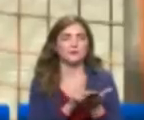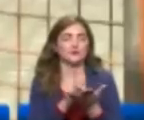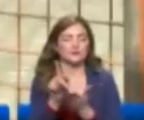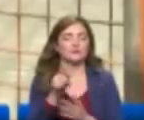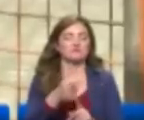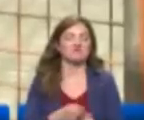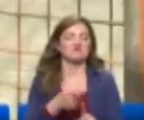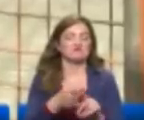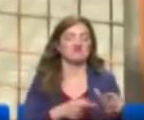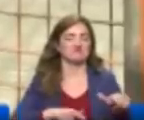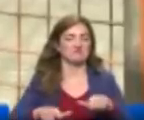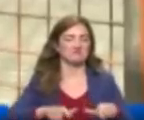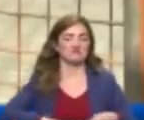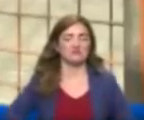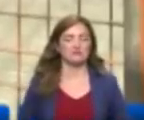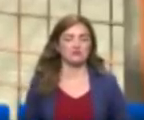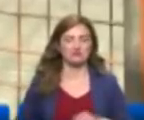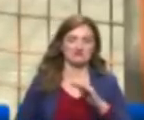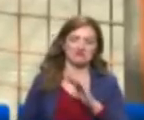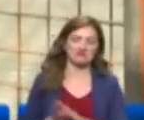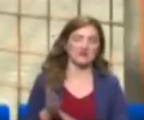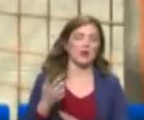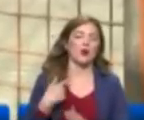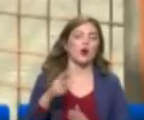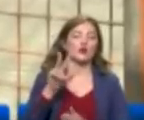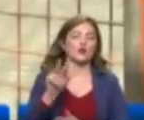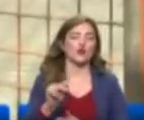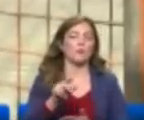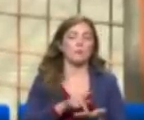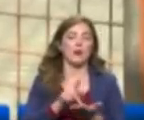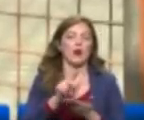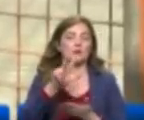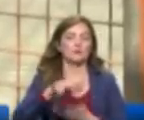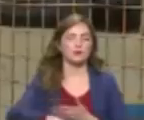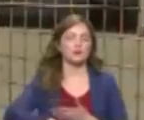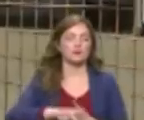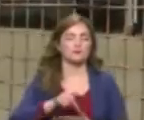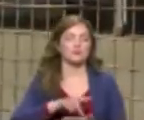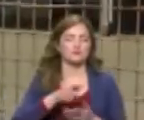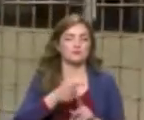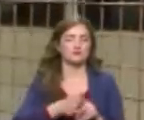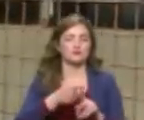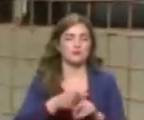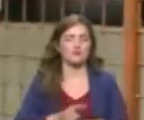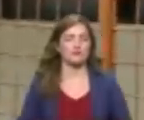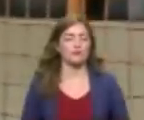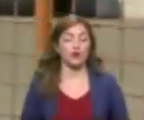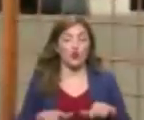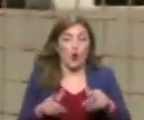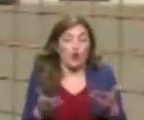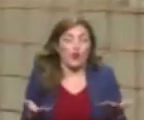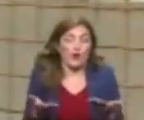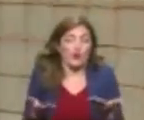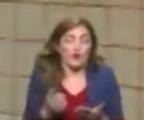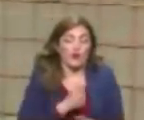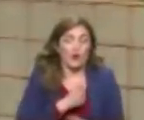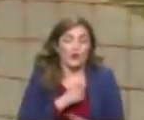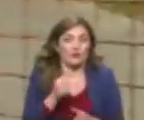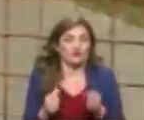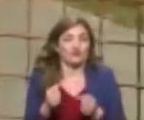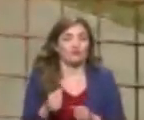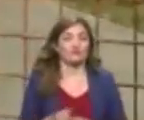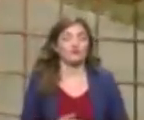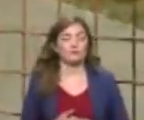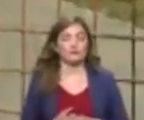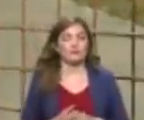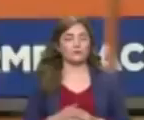este local y que incluso se han ido debiendo más de 3 meses de arriendo. Se desconoce el paradero de los dueños del patio de autos.